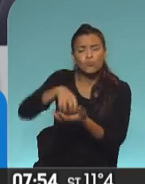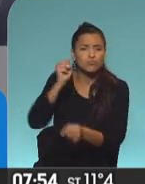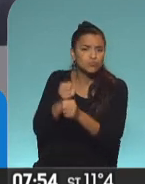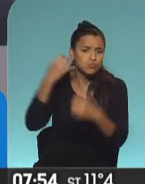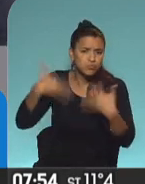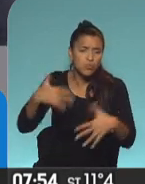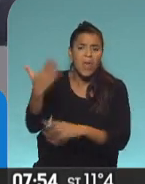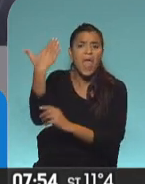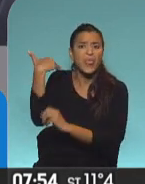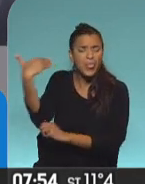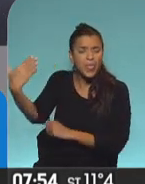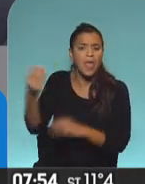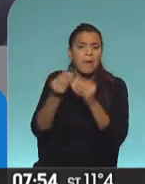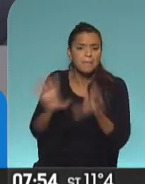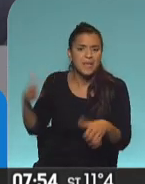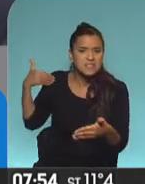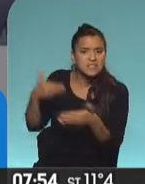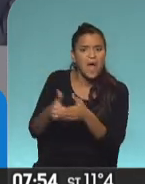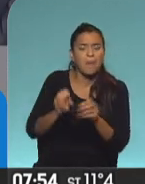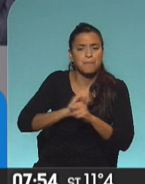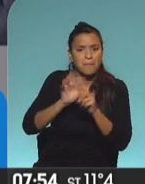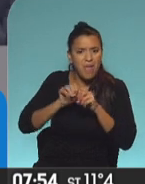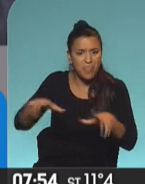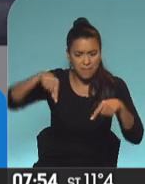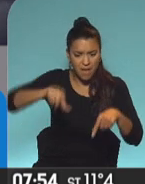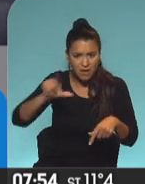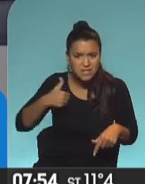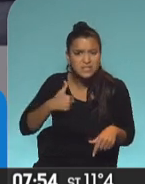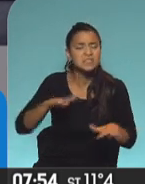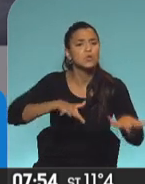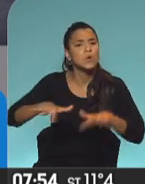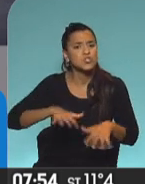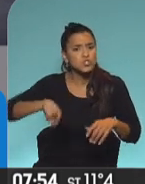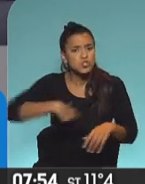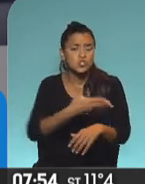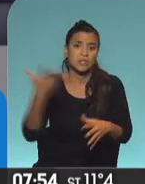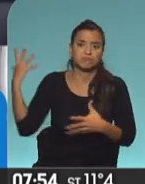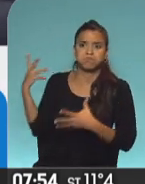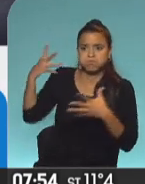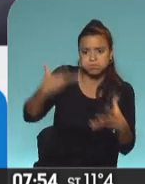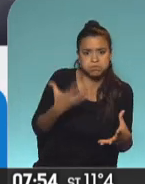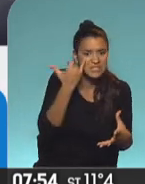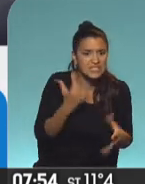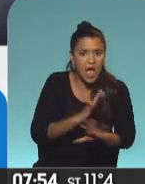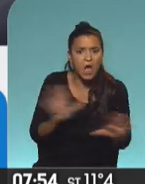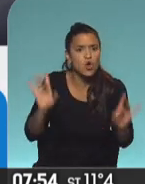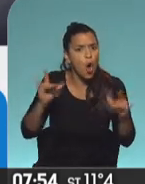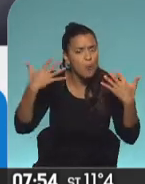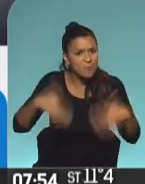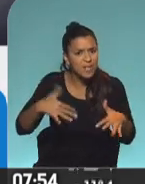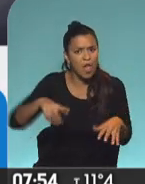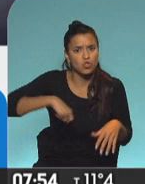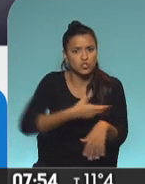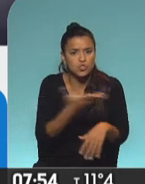todo desde el comienzo de la pandemia en la República Argentina, ya una situación social heredada, muy complicada en lo